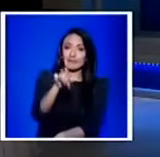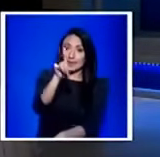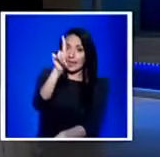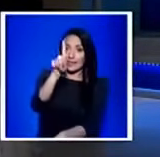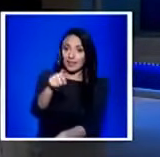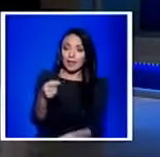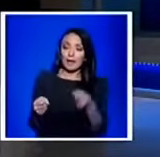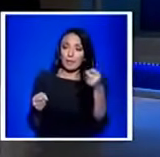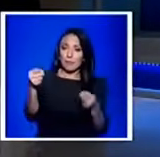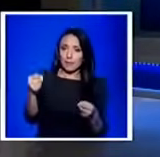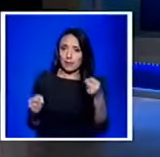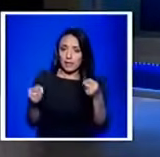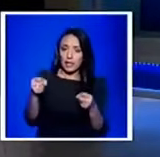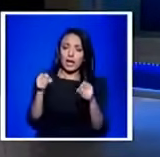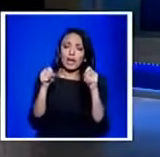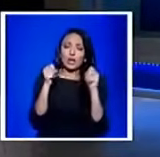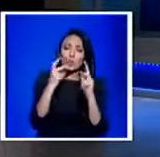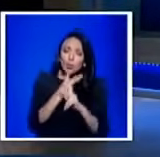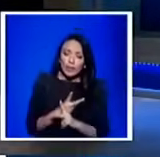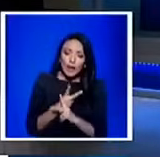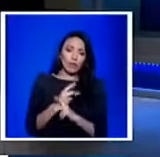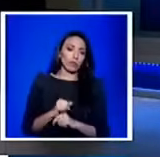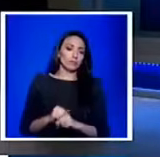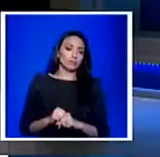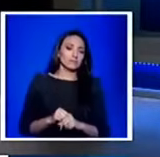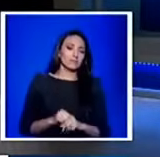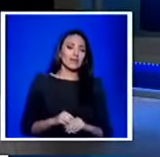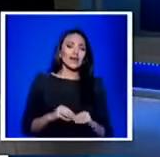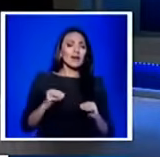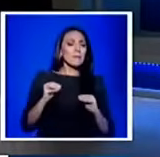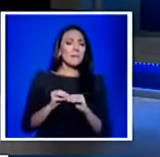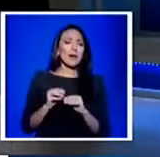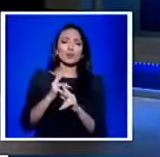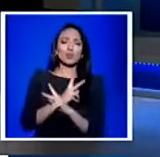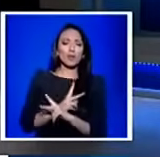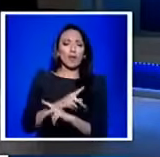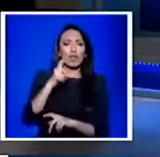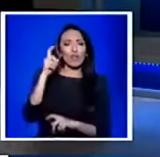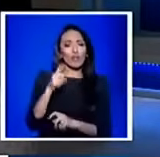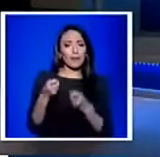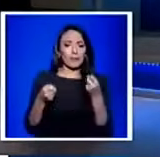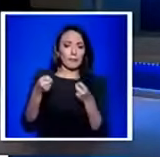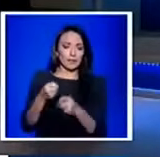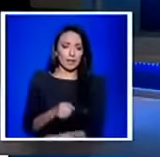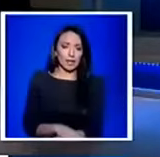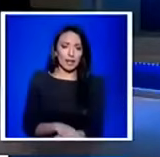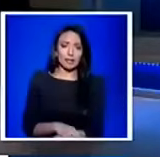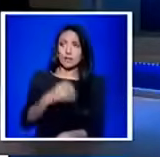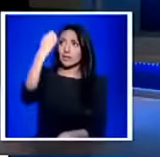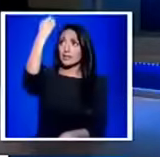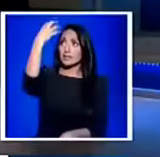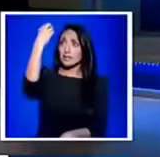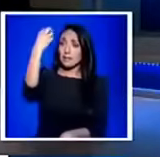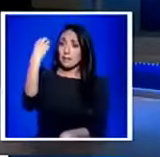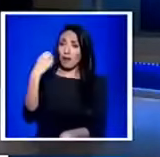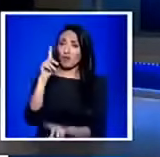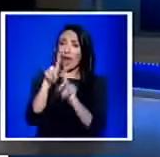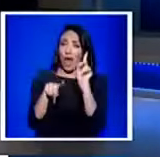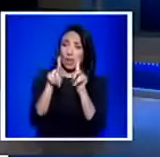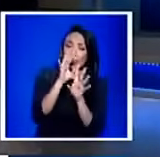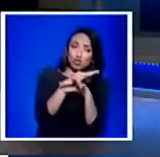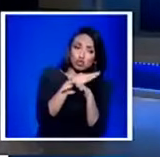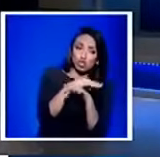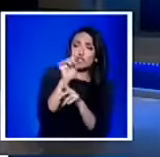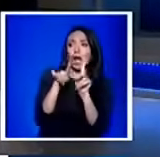con más precaución, mucha más precaución que antes, porque los semáforos no están funcionando, la mayoría de ellos